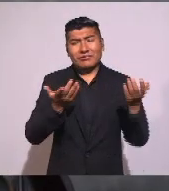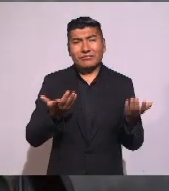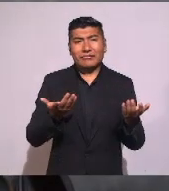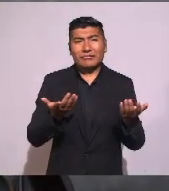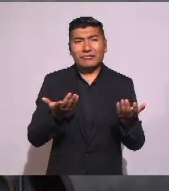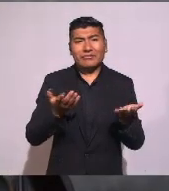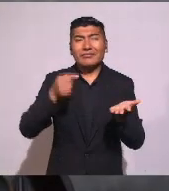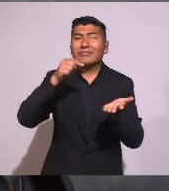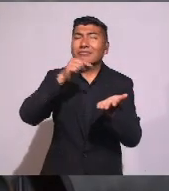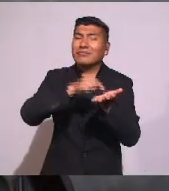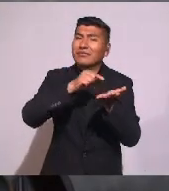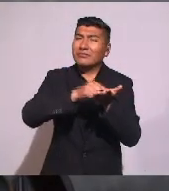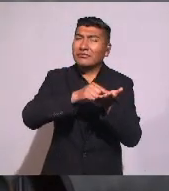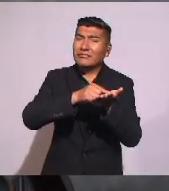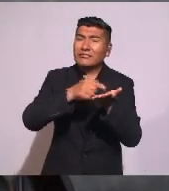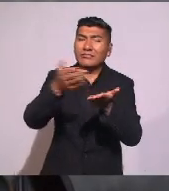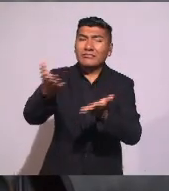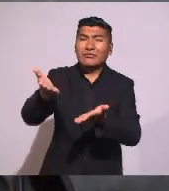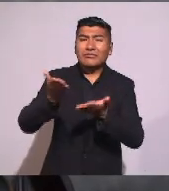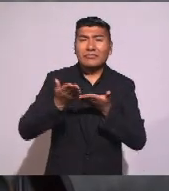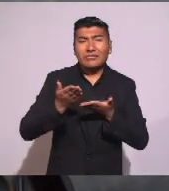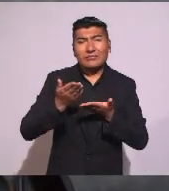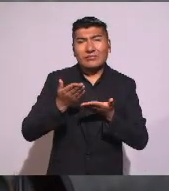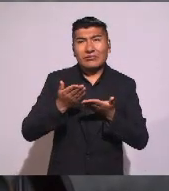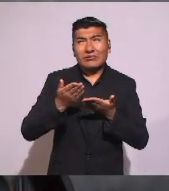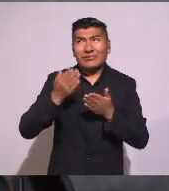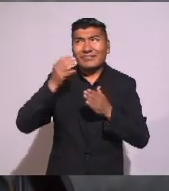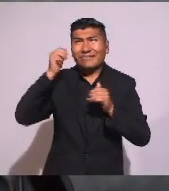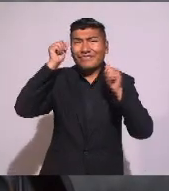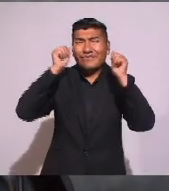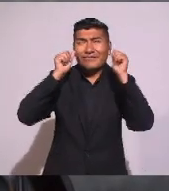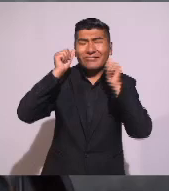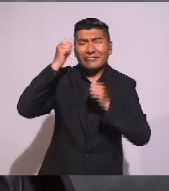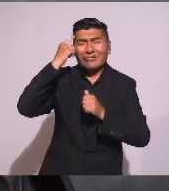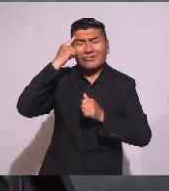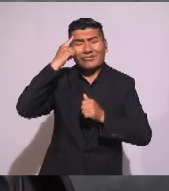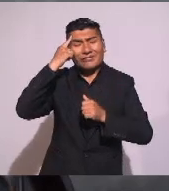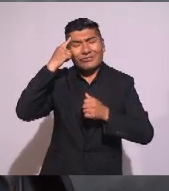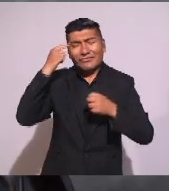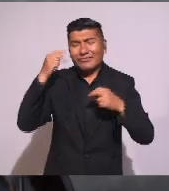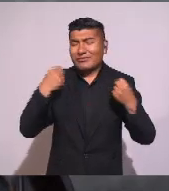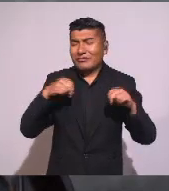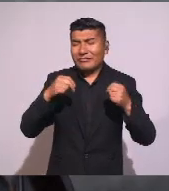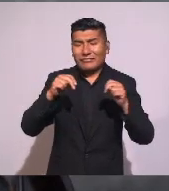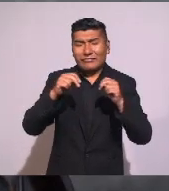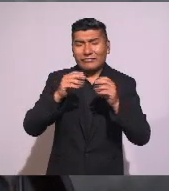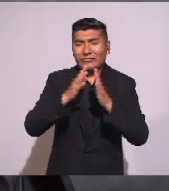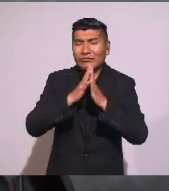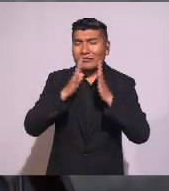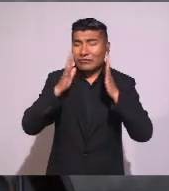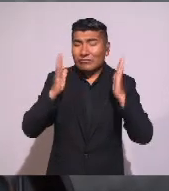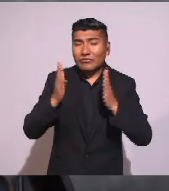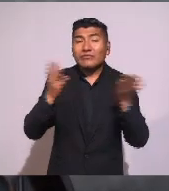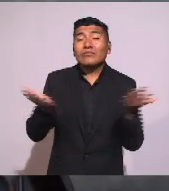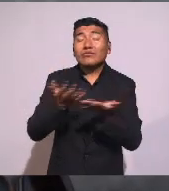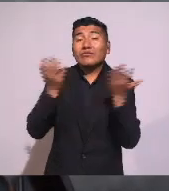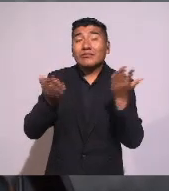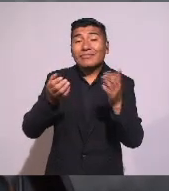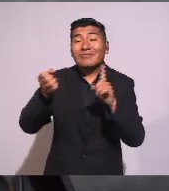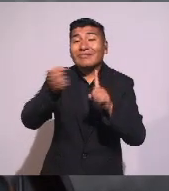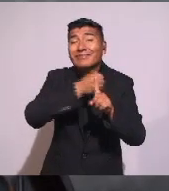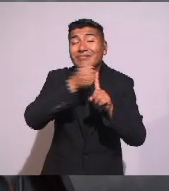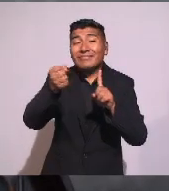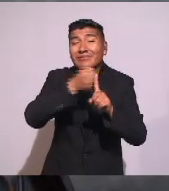esto nos mantiene en un estado de conflicto latente y permanente donde la violencia de las